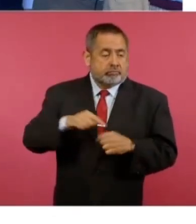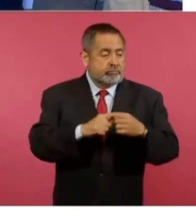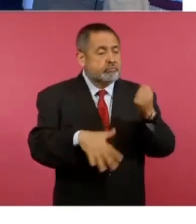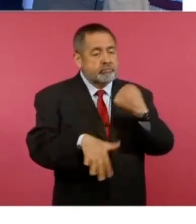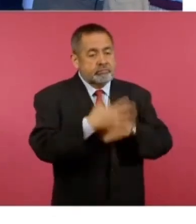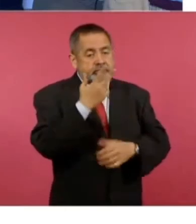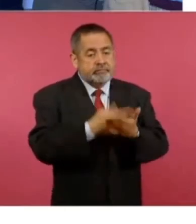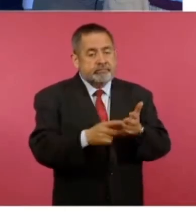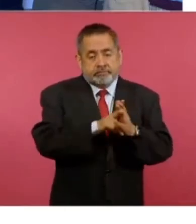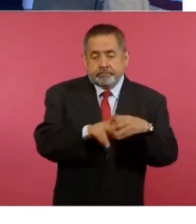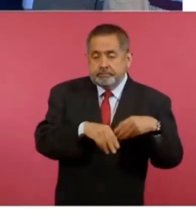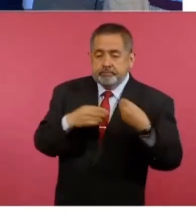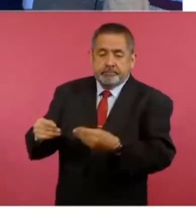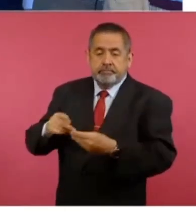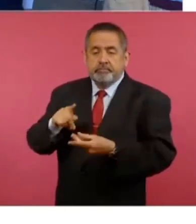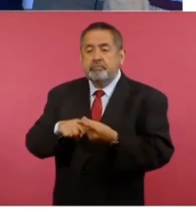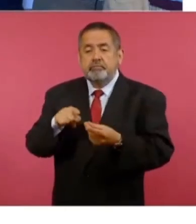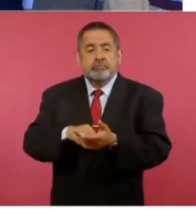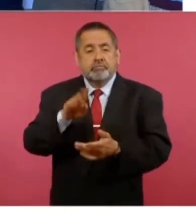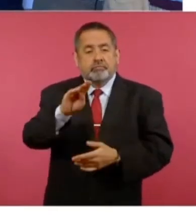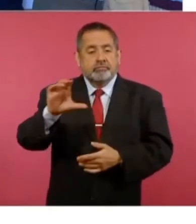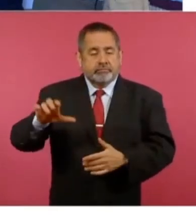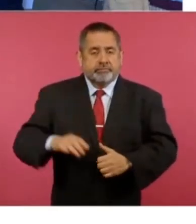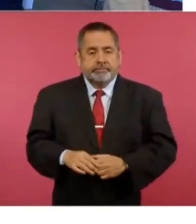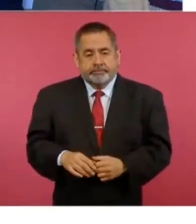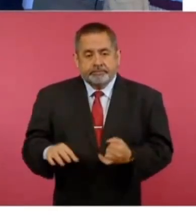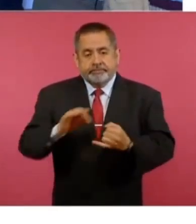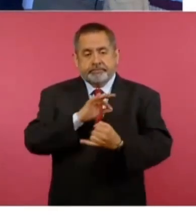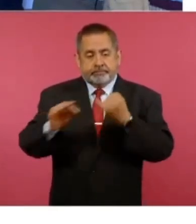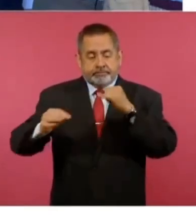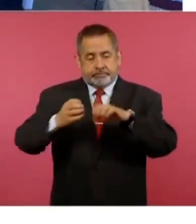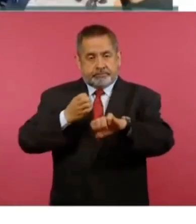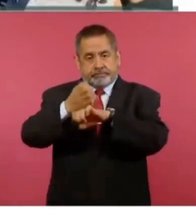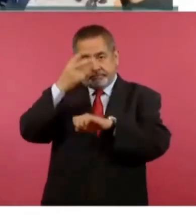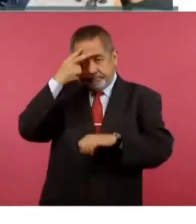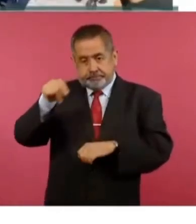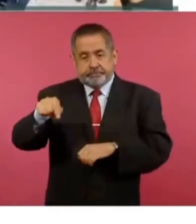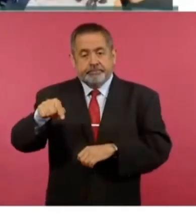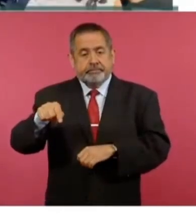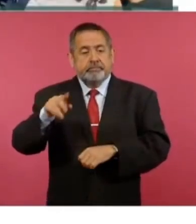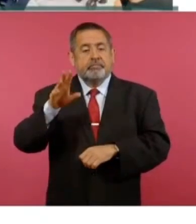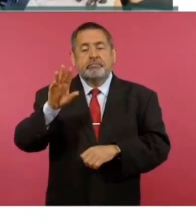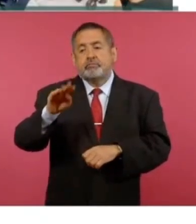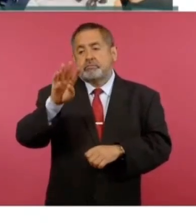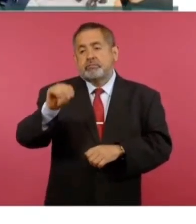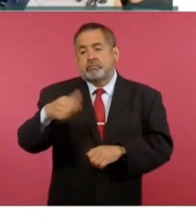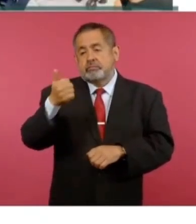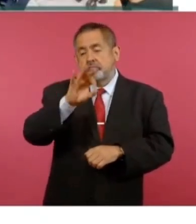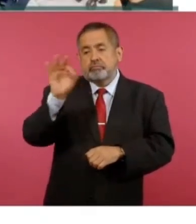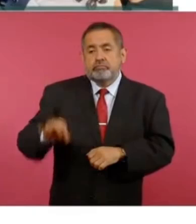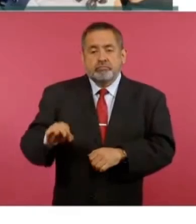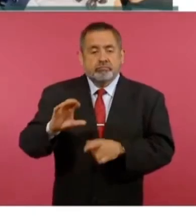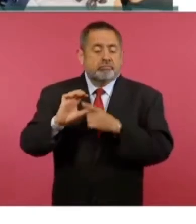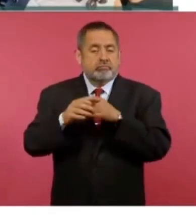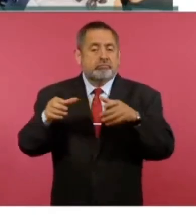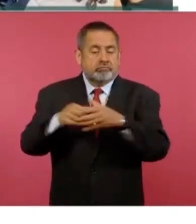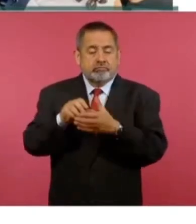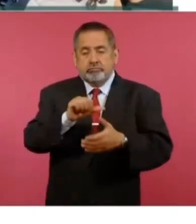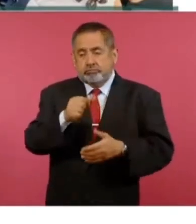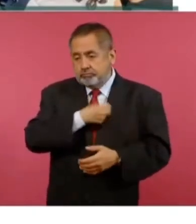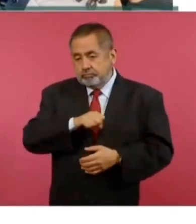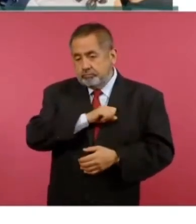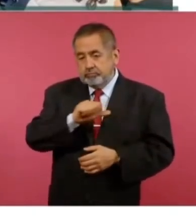plazas ofertadas en Baja California. Finalmente, en el Estado de México se han instalado el 96% de los comités de salud